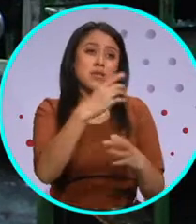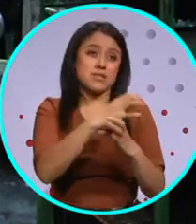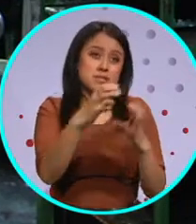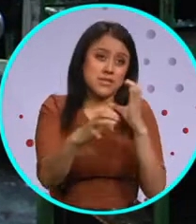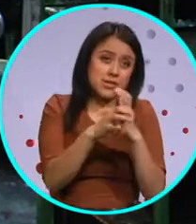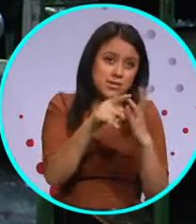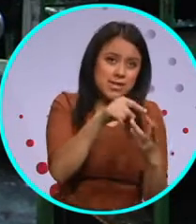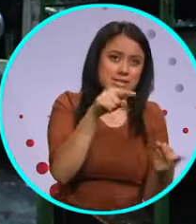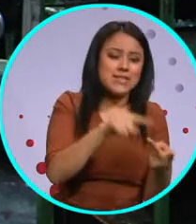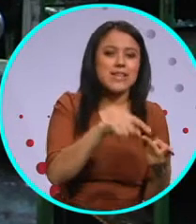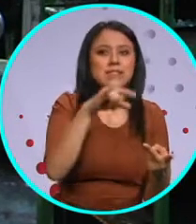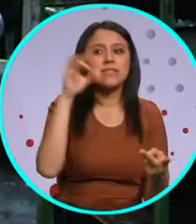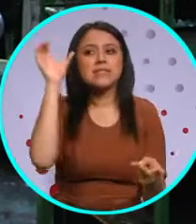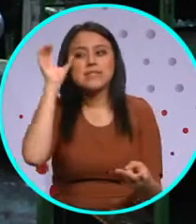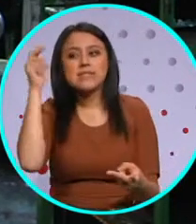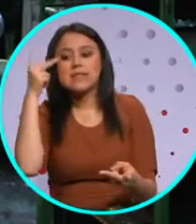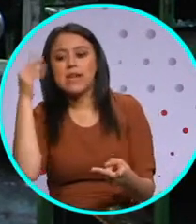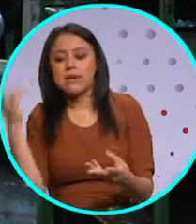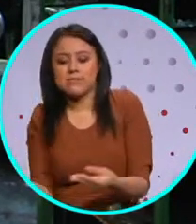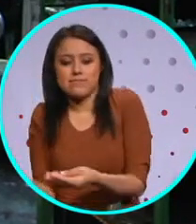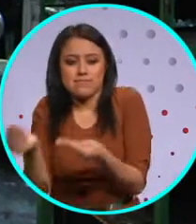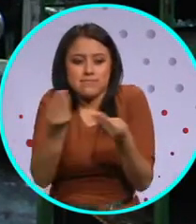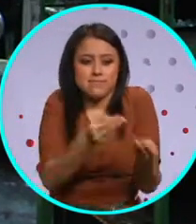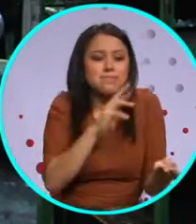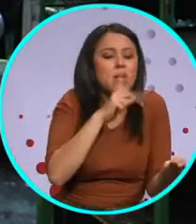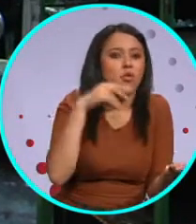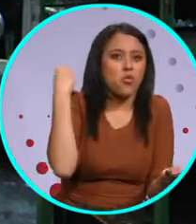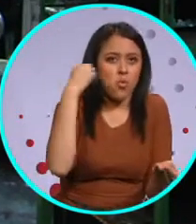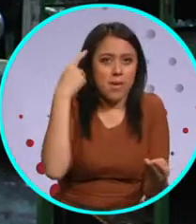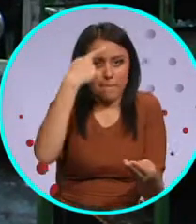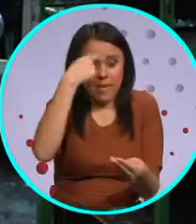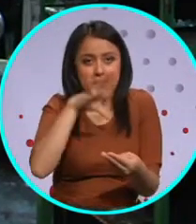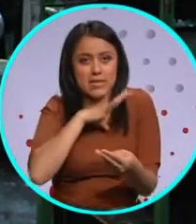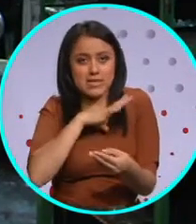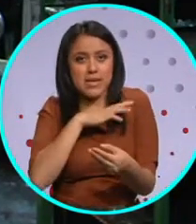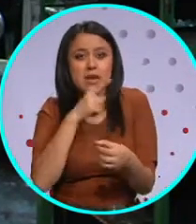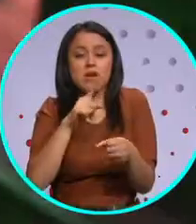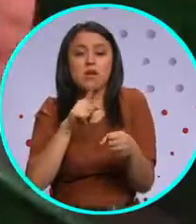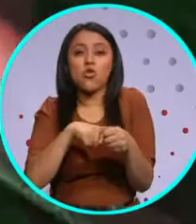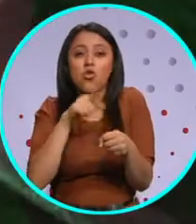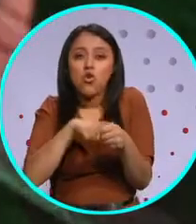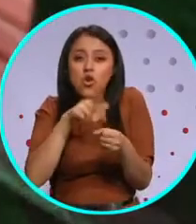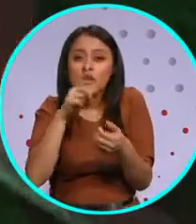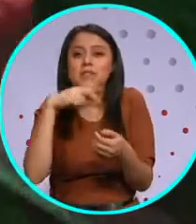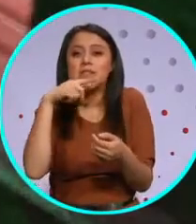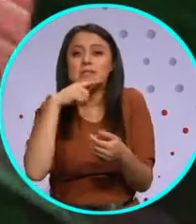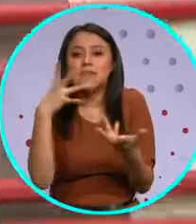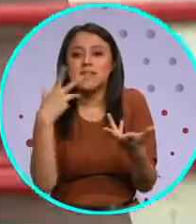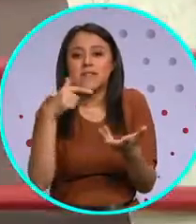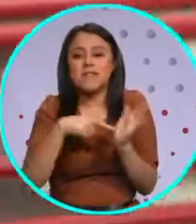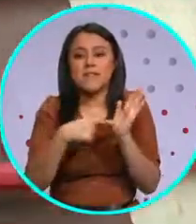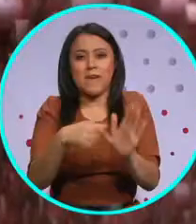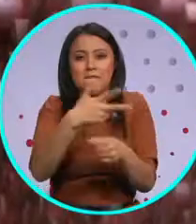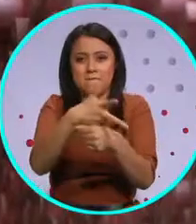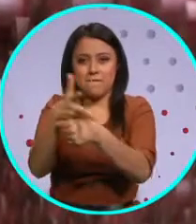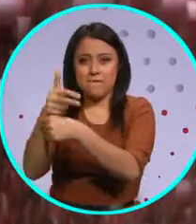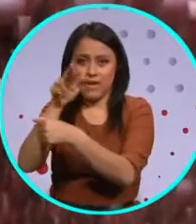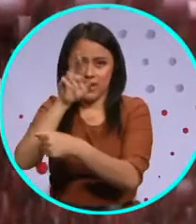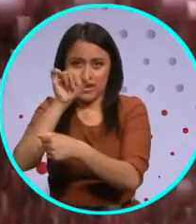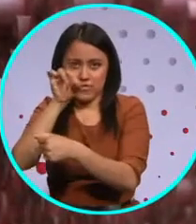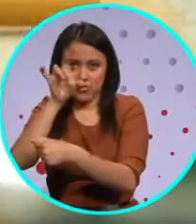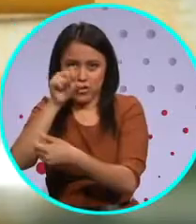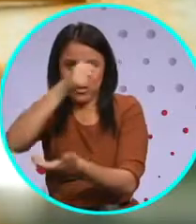teníamos en china la apoyamos a esa planta para la producción de tablilla para lápiz con imágenes de fernando guerrero para quien